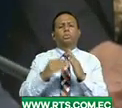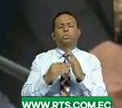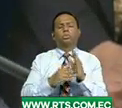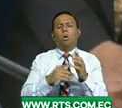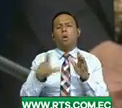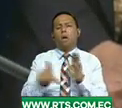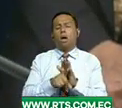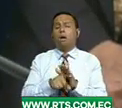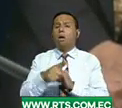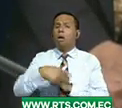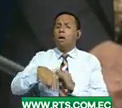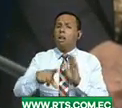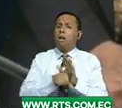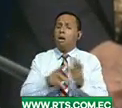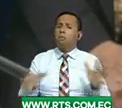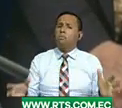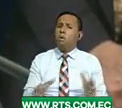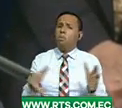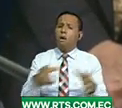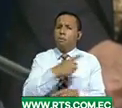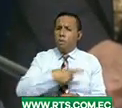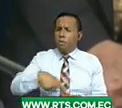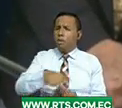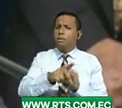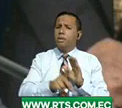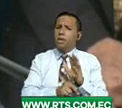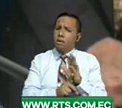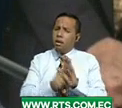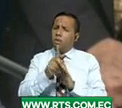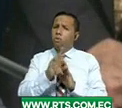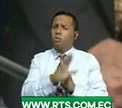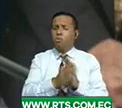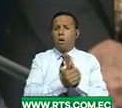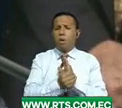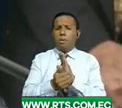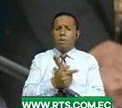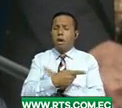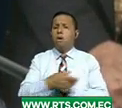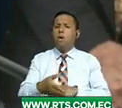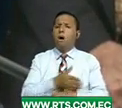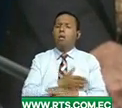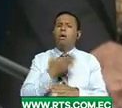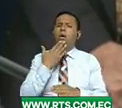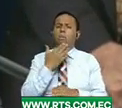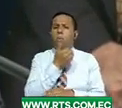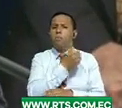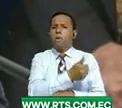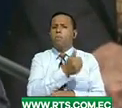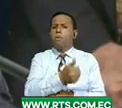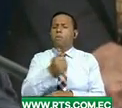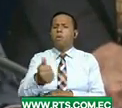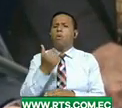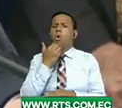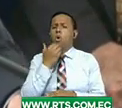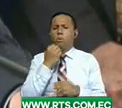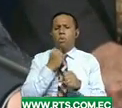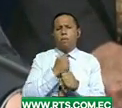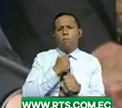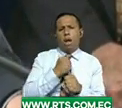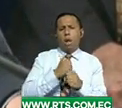sus capacidades basado en sus méritos, regulando jornadas de trabajo